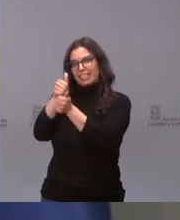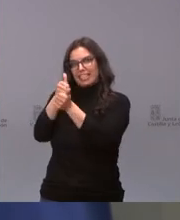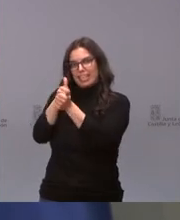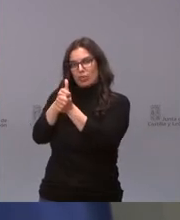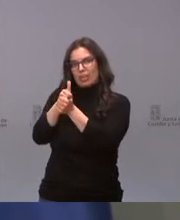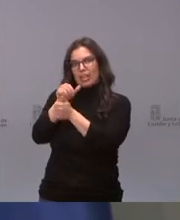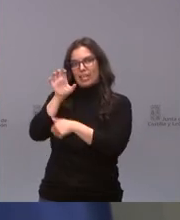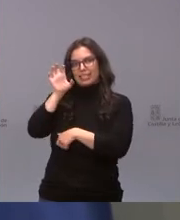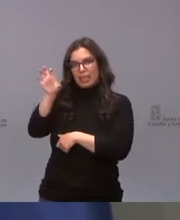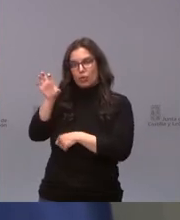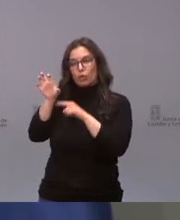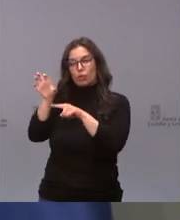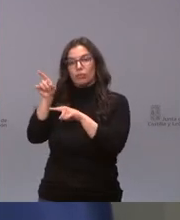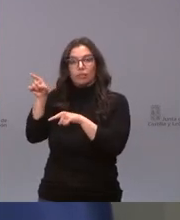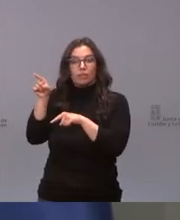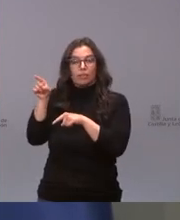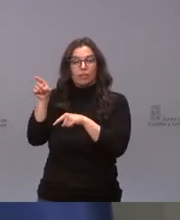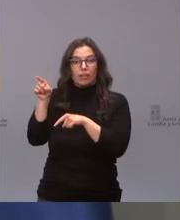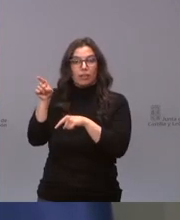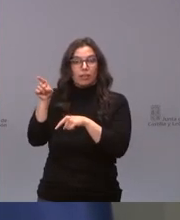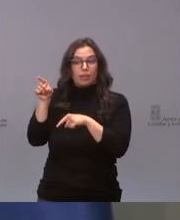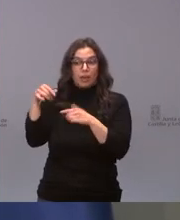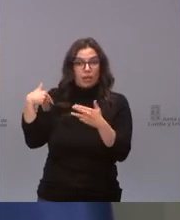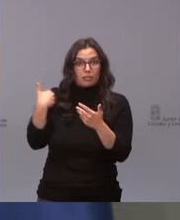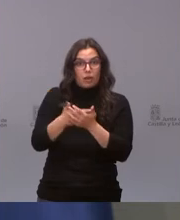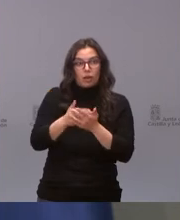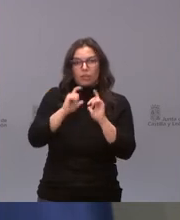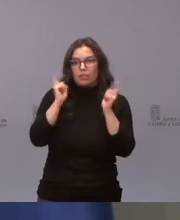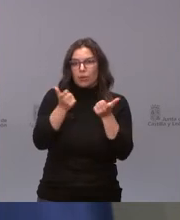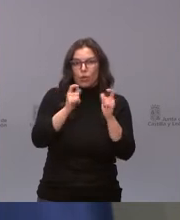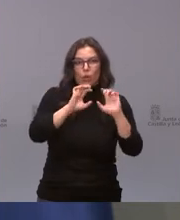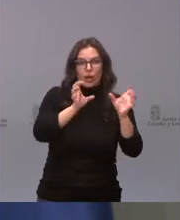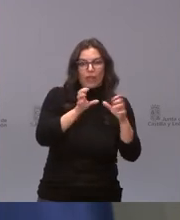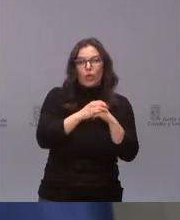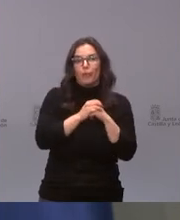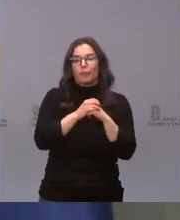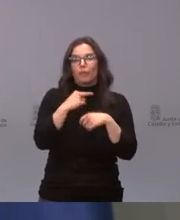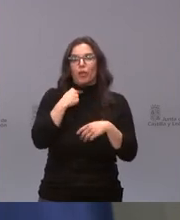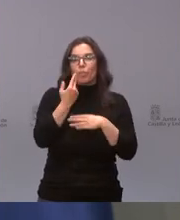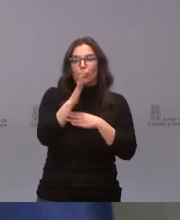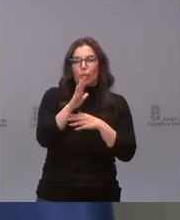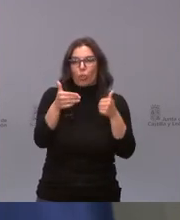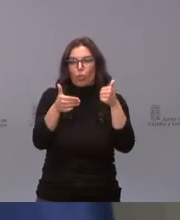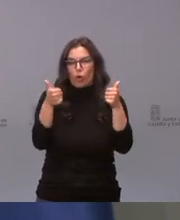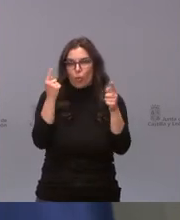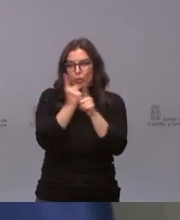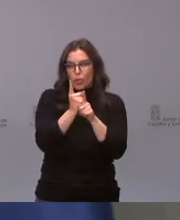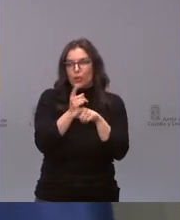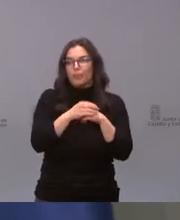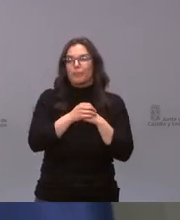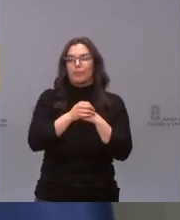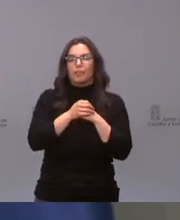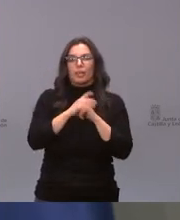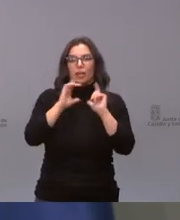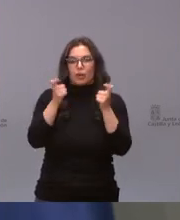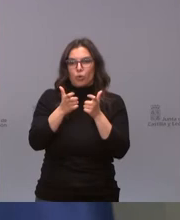y el secretario de Estado ha tenido tiempo de reunirse con la radio, con la portavoz de la oposición, con